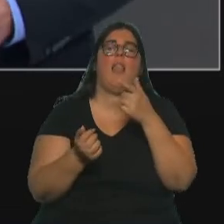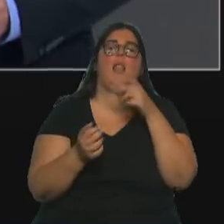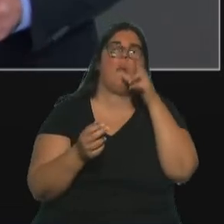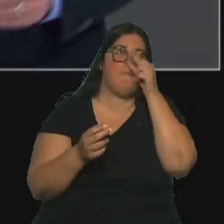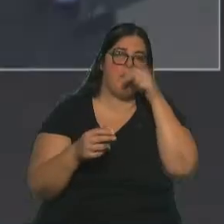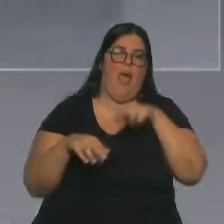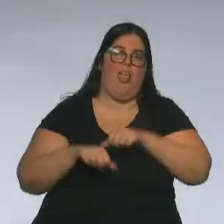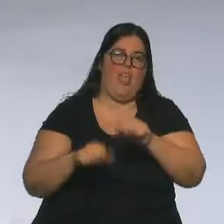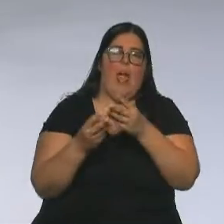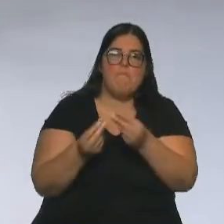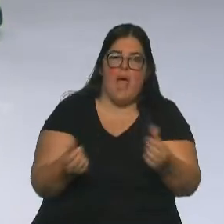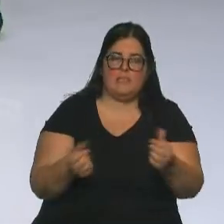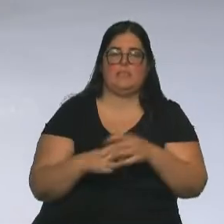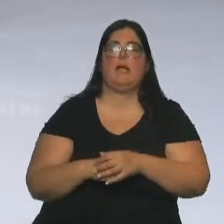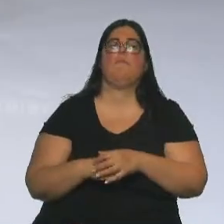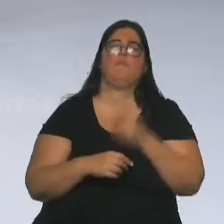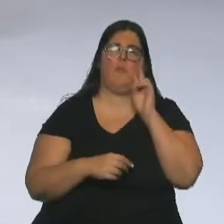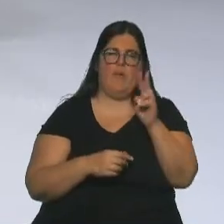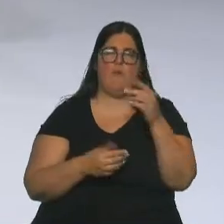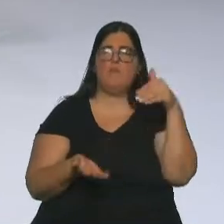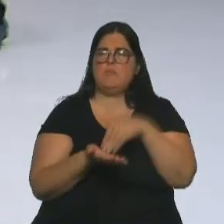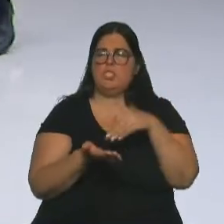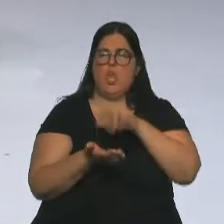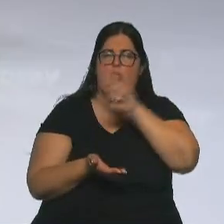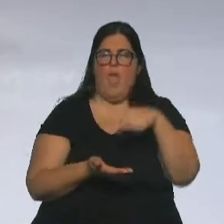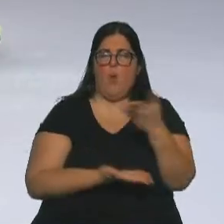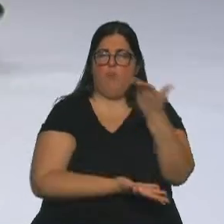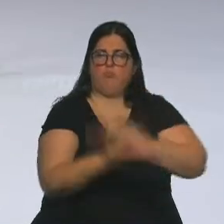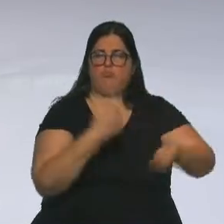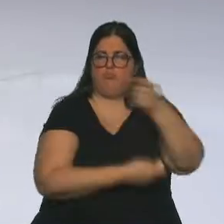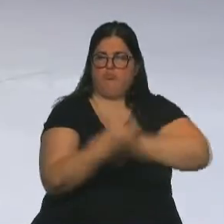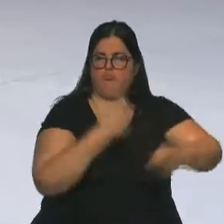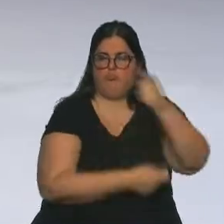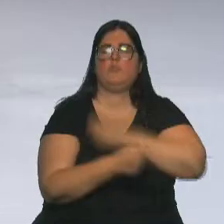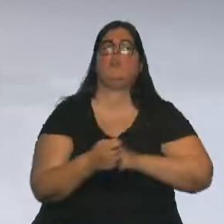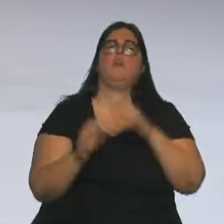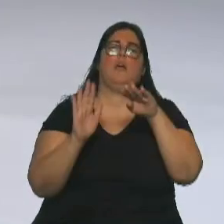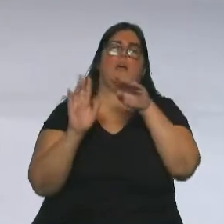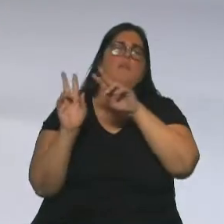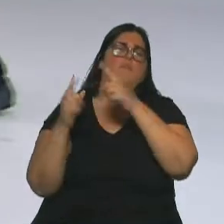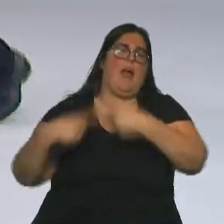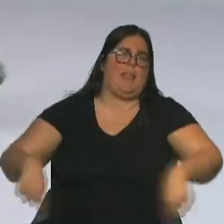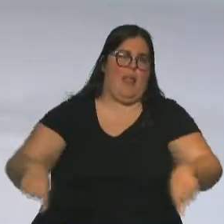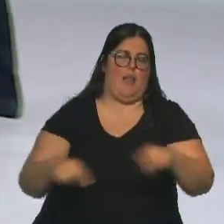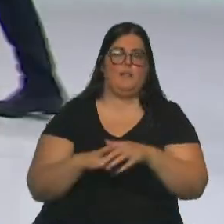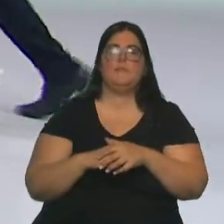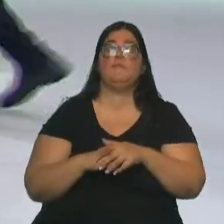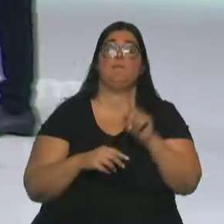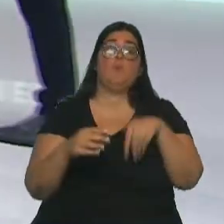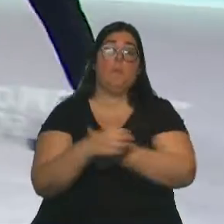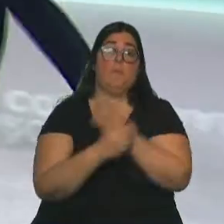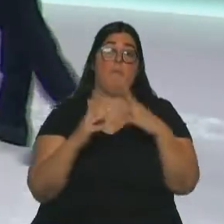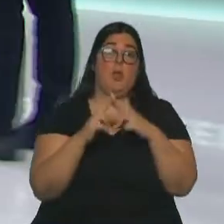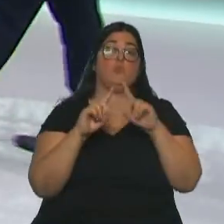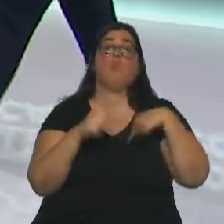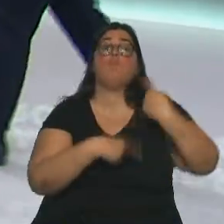veíamos, el intercambio en millones de euros y los diferentes rubros. Bueno, lo que dejó la cumbre del Mercosur, la posibilidad de